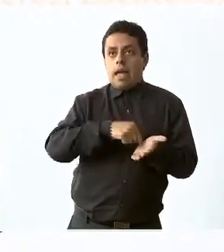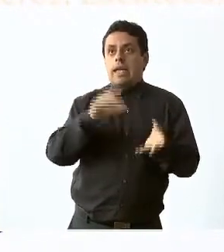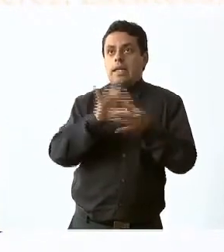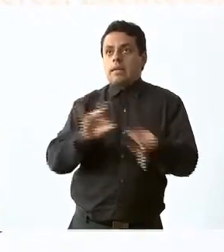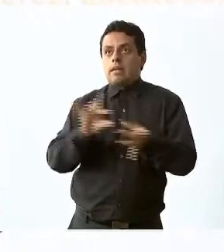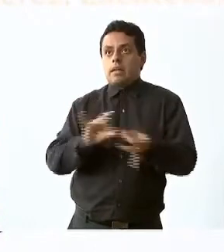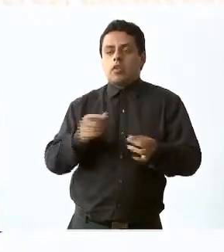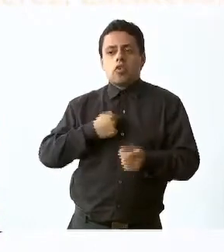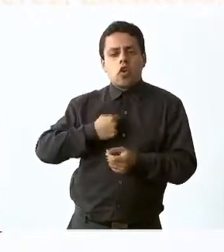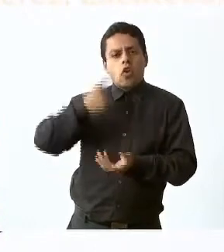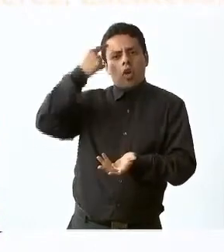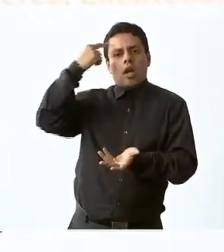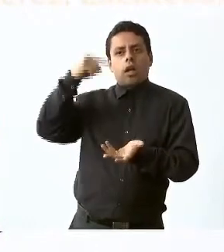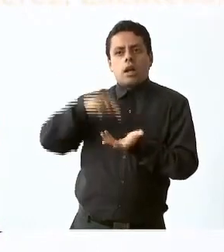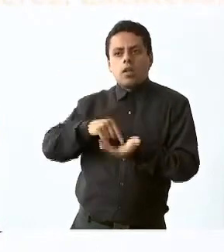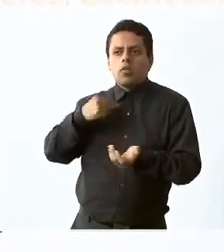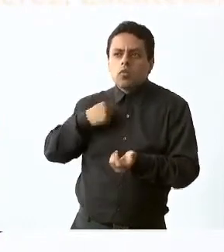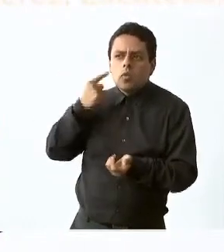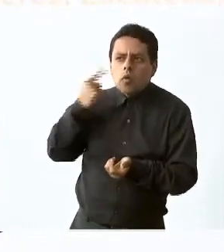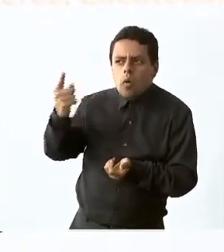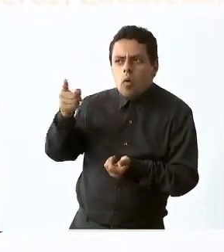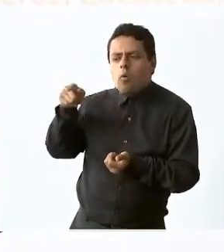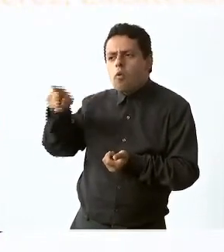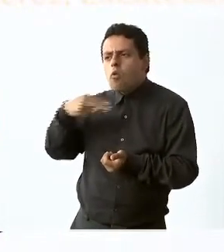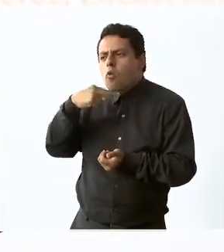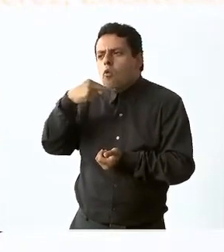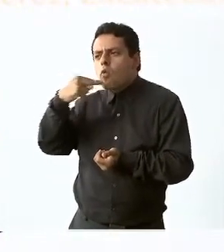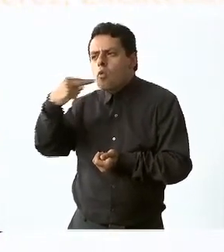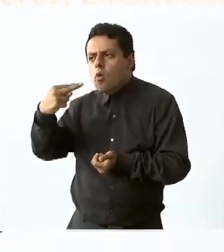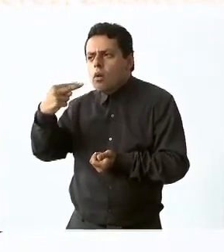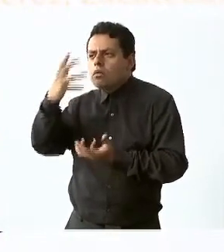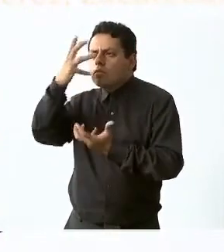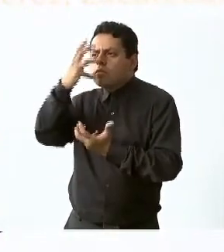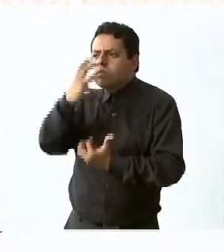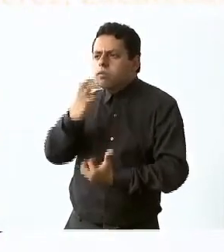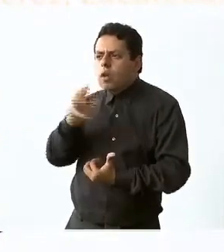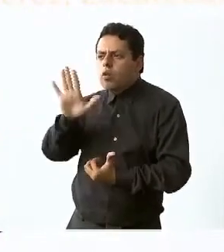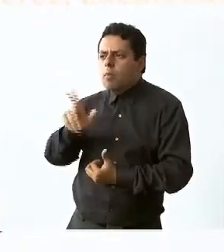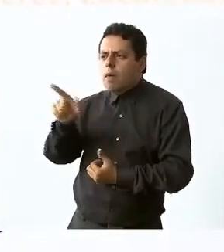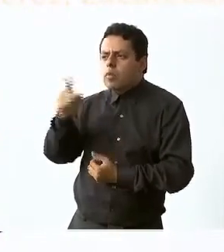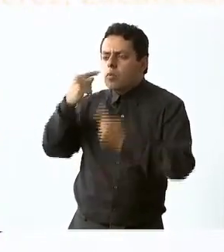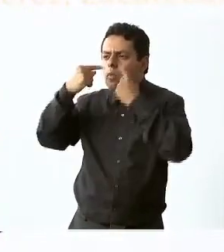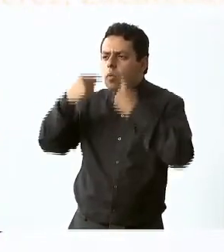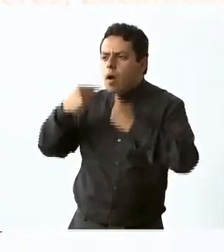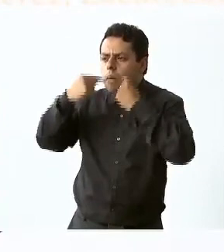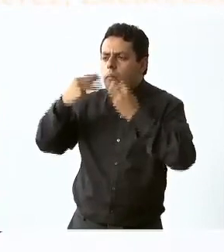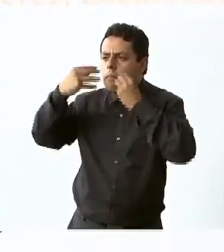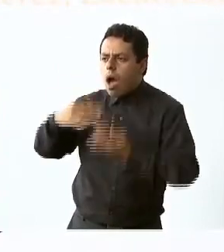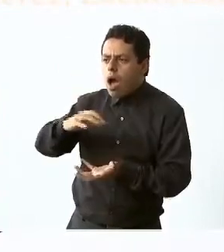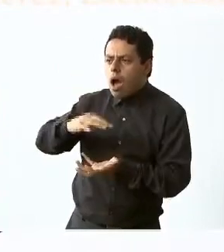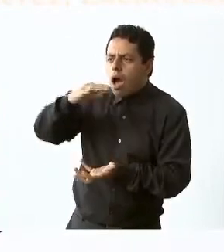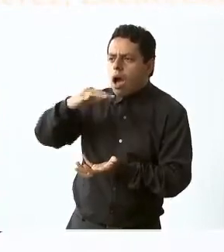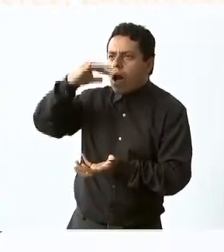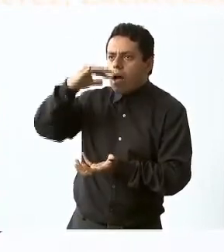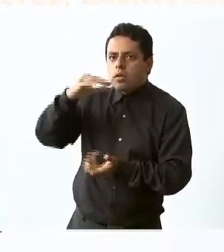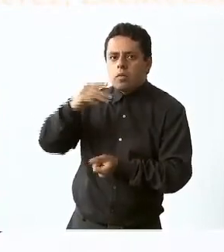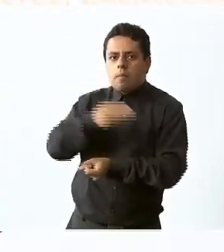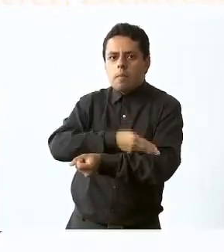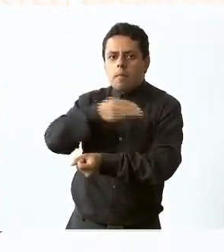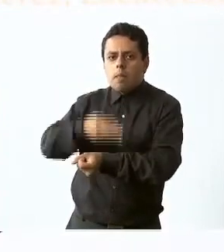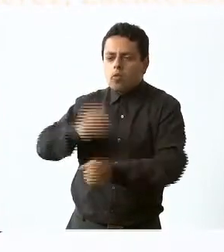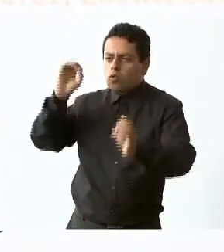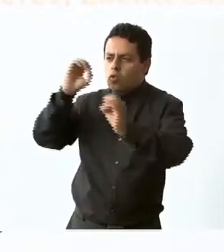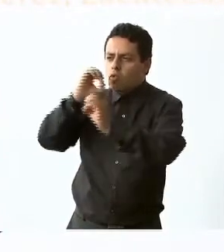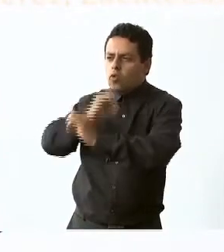piano, por tu voz lastimera, una caja de lágrimas, y tu oscura madera